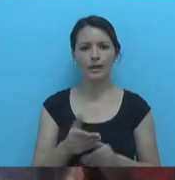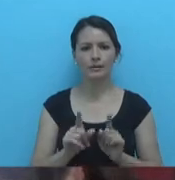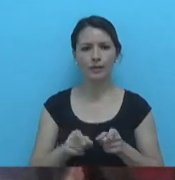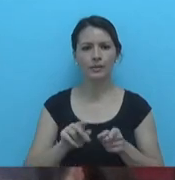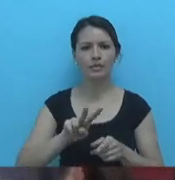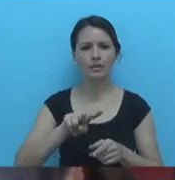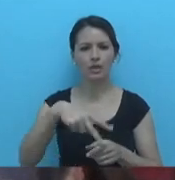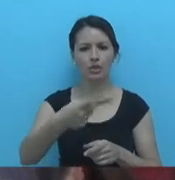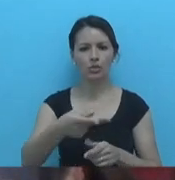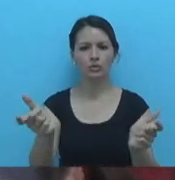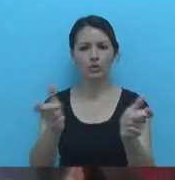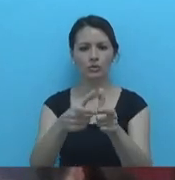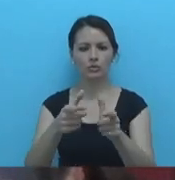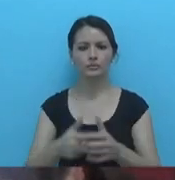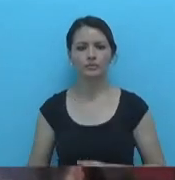dos sesiones.